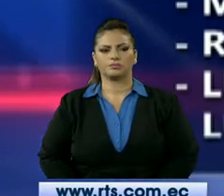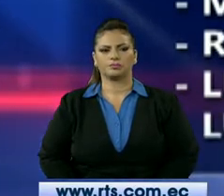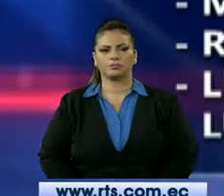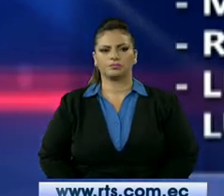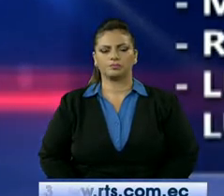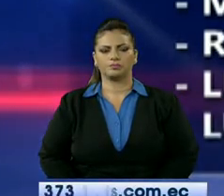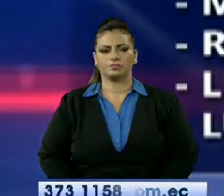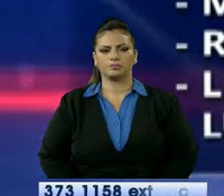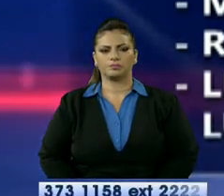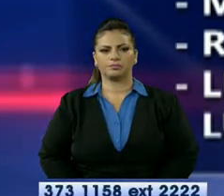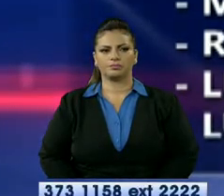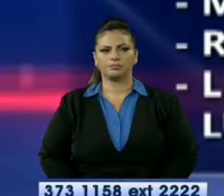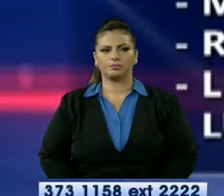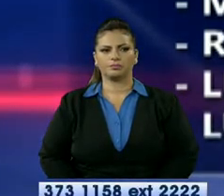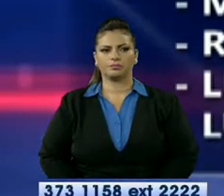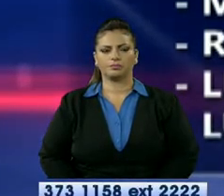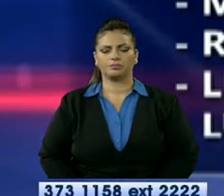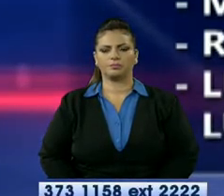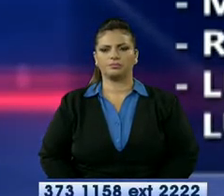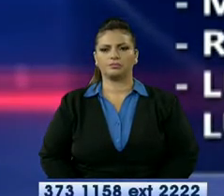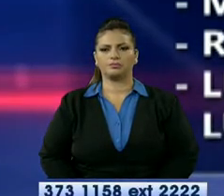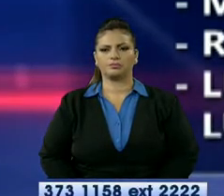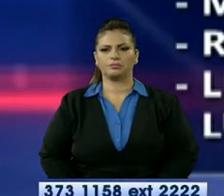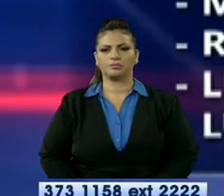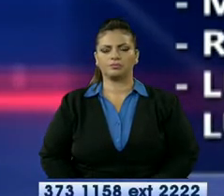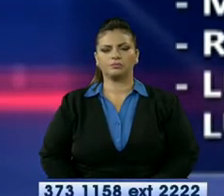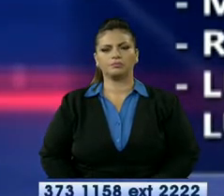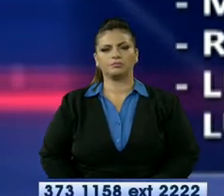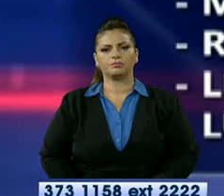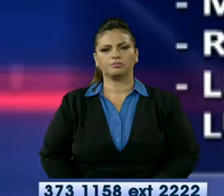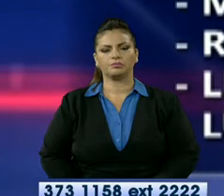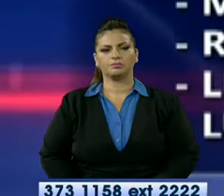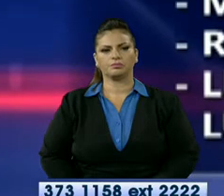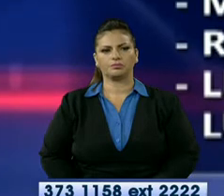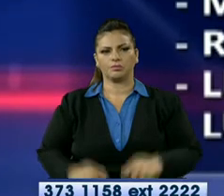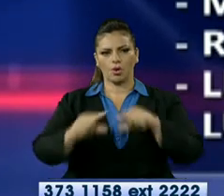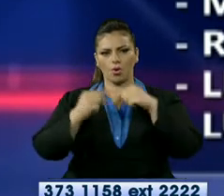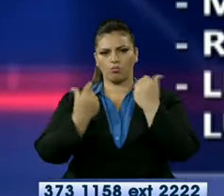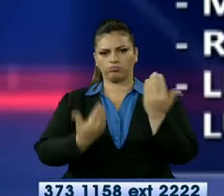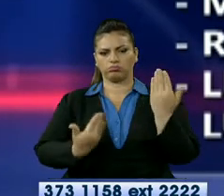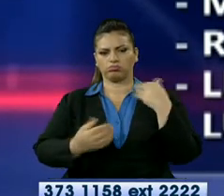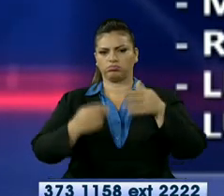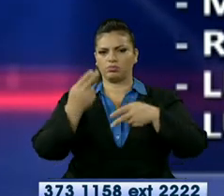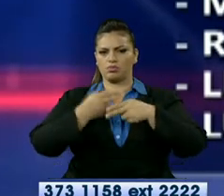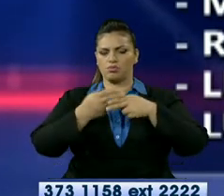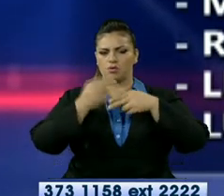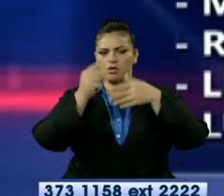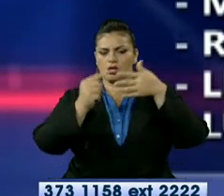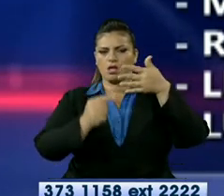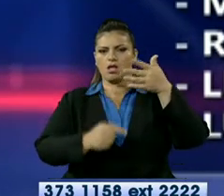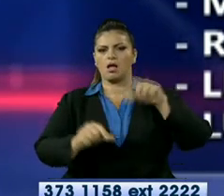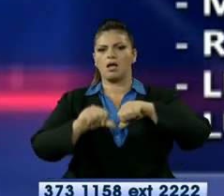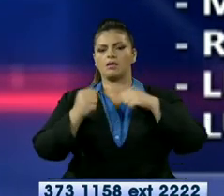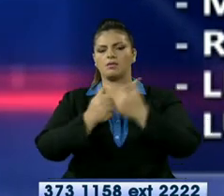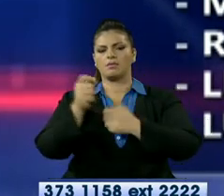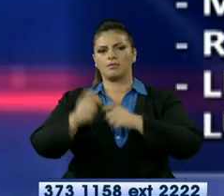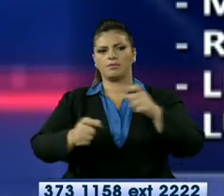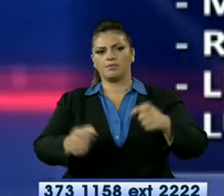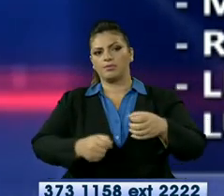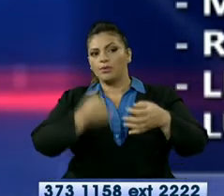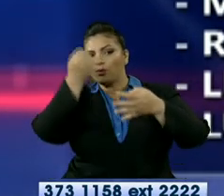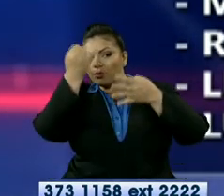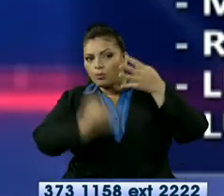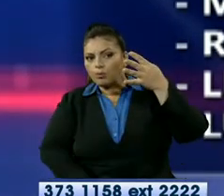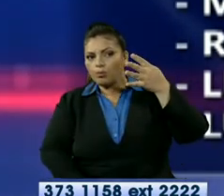González el 1.6%. Lenín Hurtado de Unidad Popular el 1.5%. Y Lucio Gutiérrez de